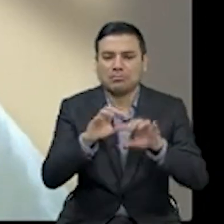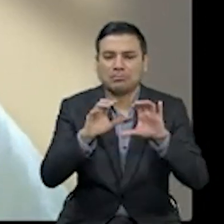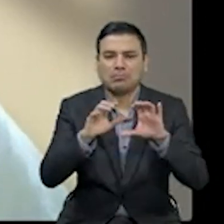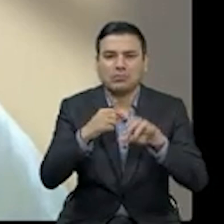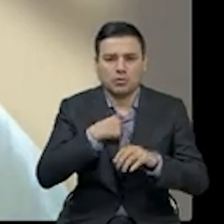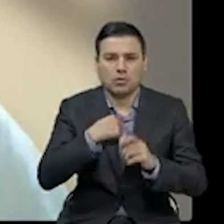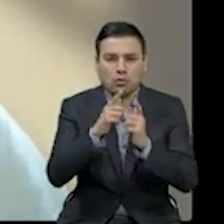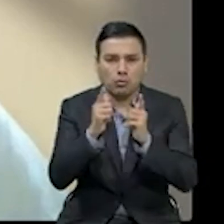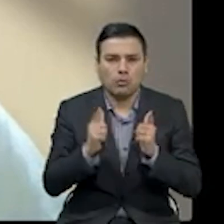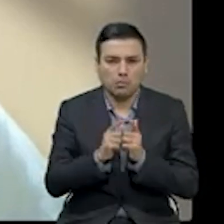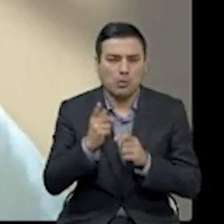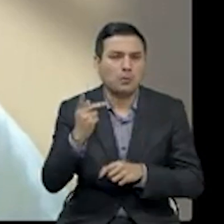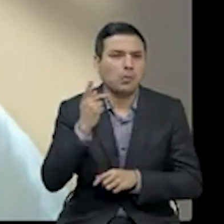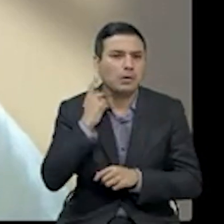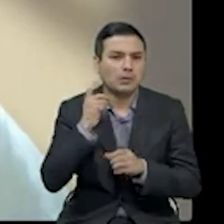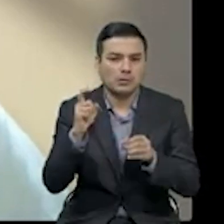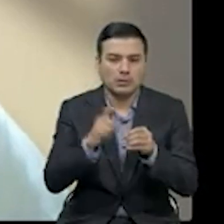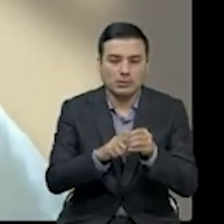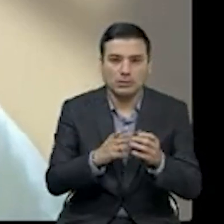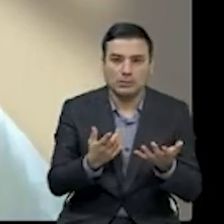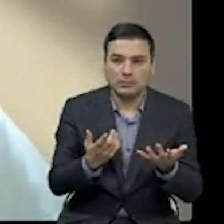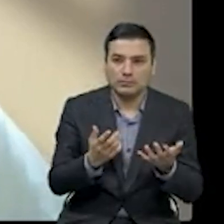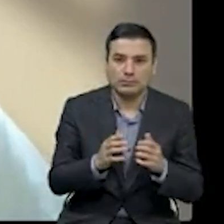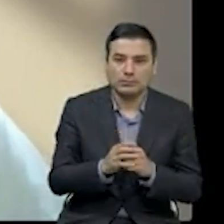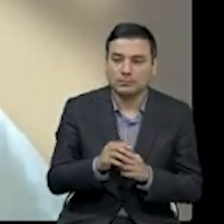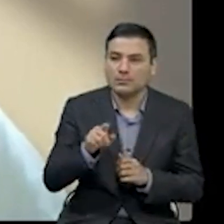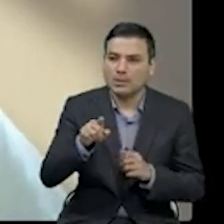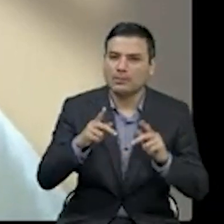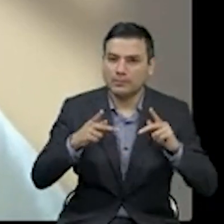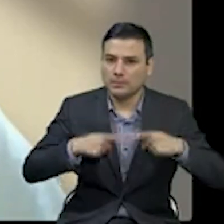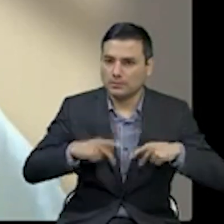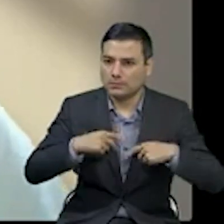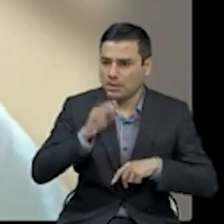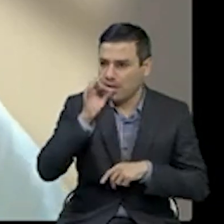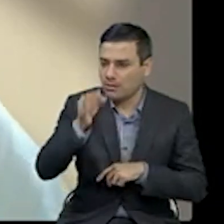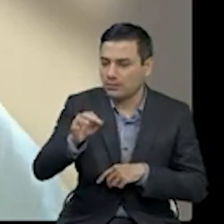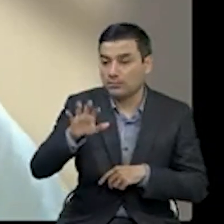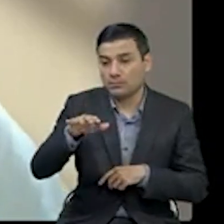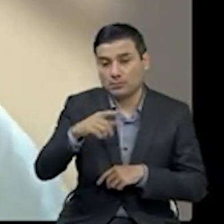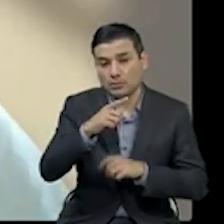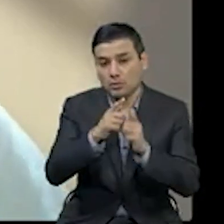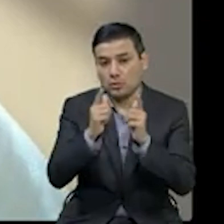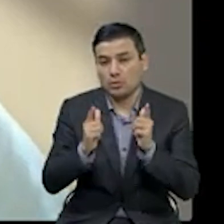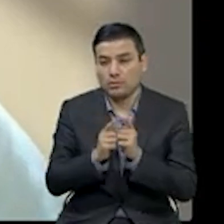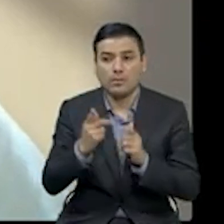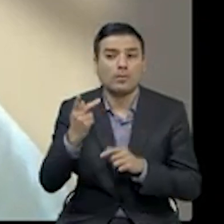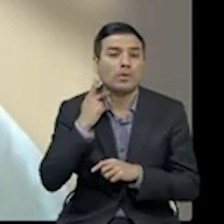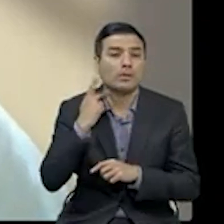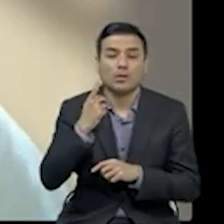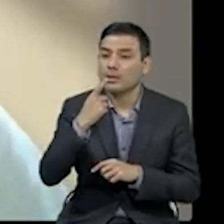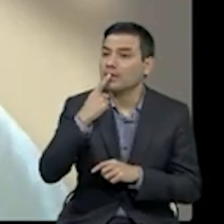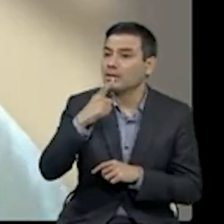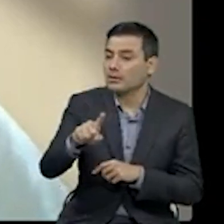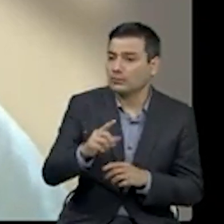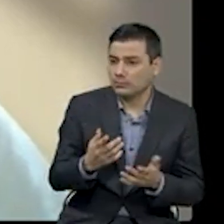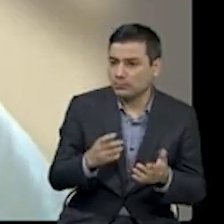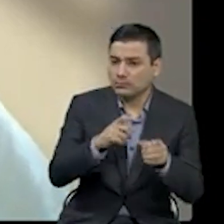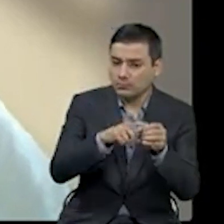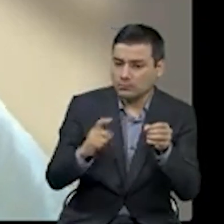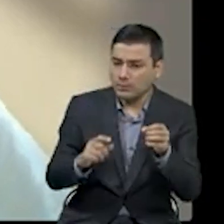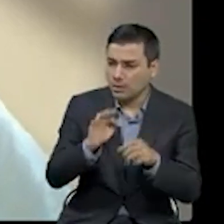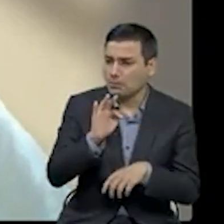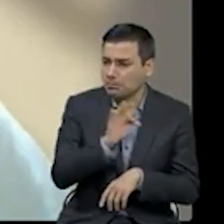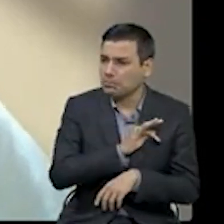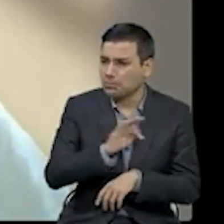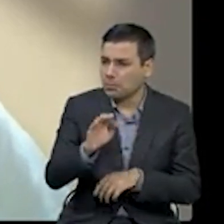siquiera se le ofrecía vía el chantaje la posibilidad de que si demandaban al partido político compitieran,